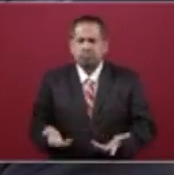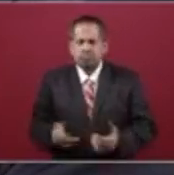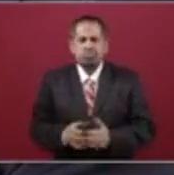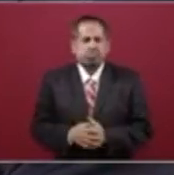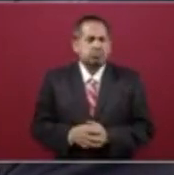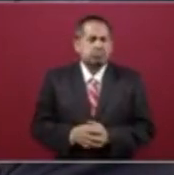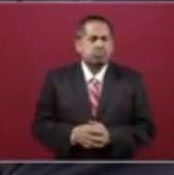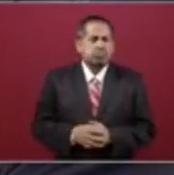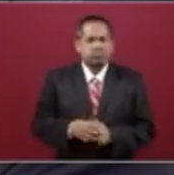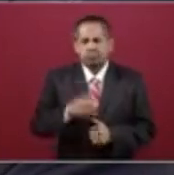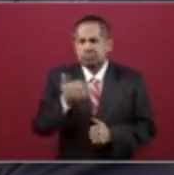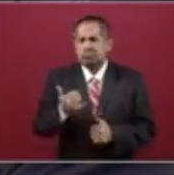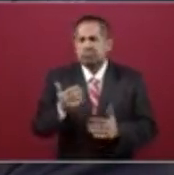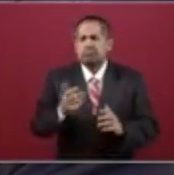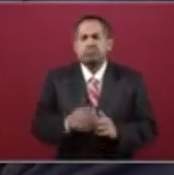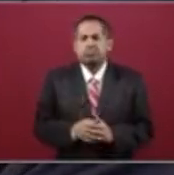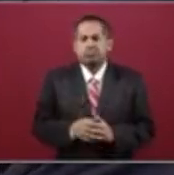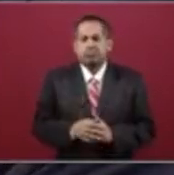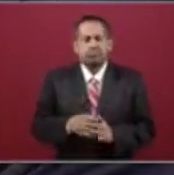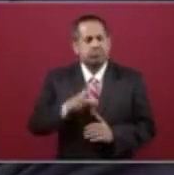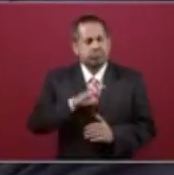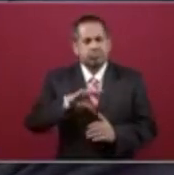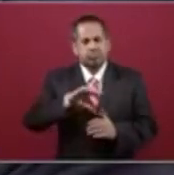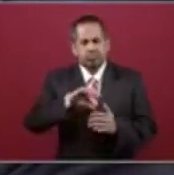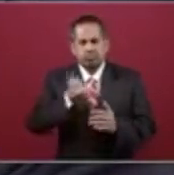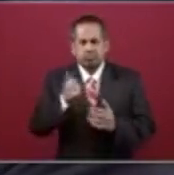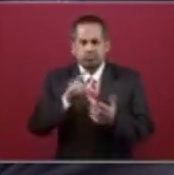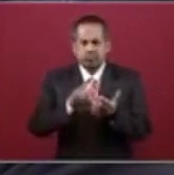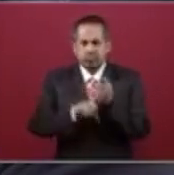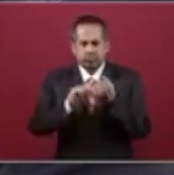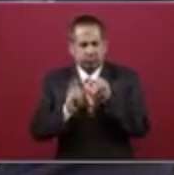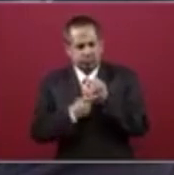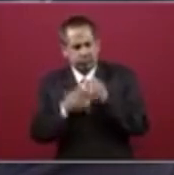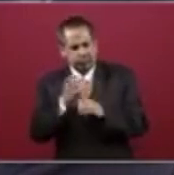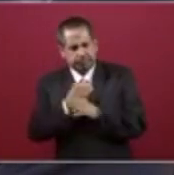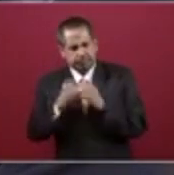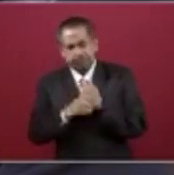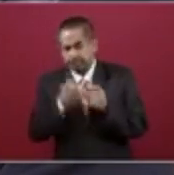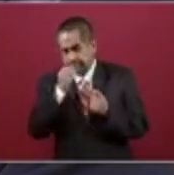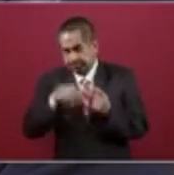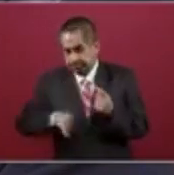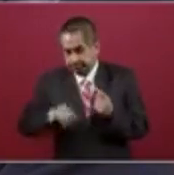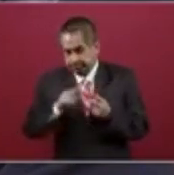Y hay otras cosas también interesantes.